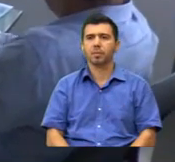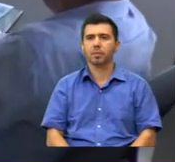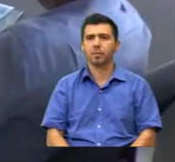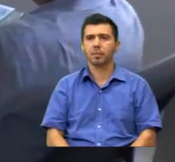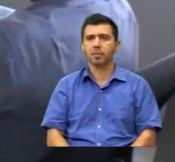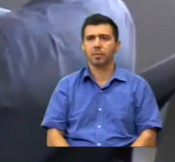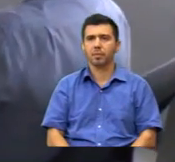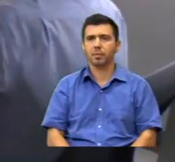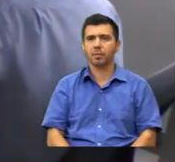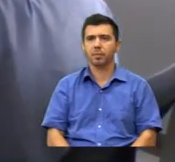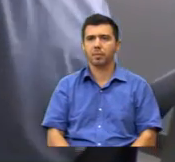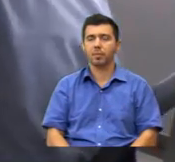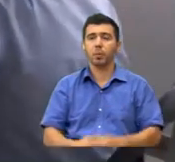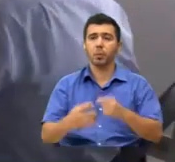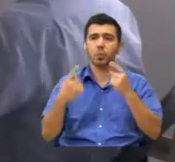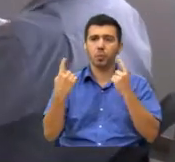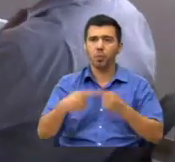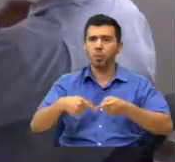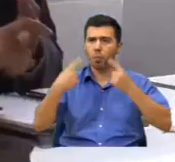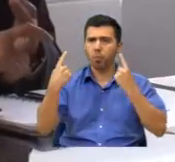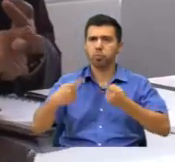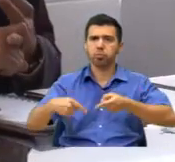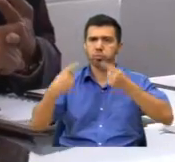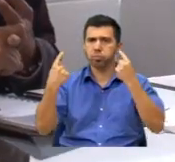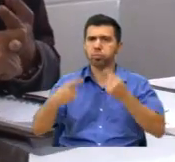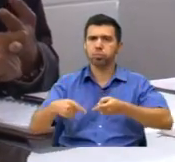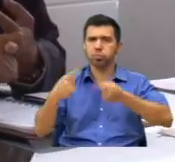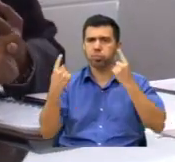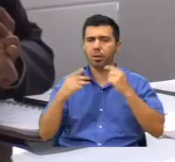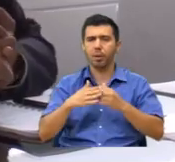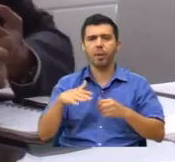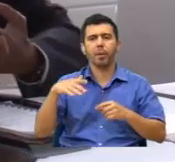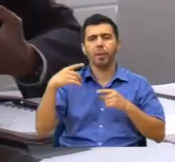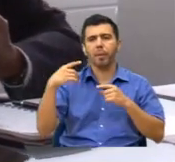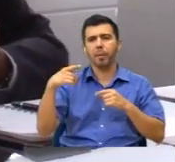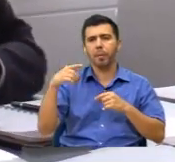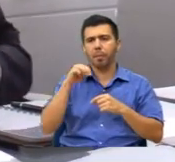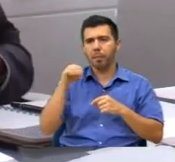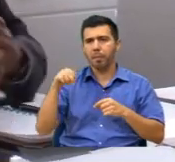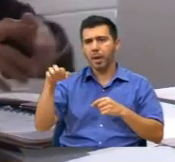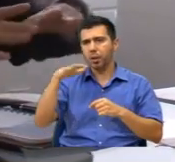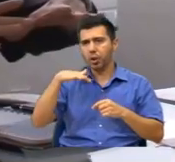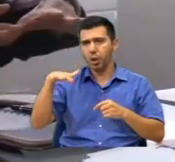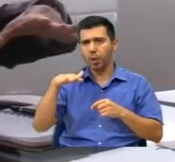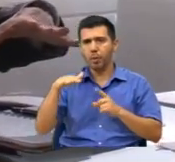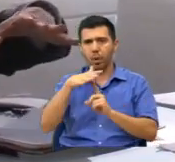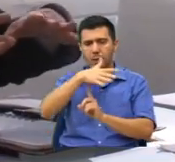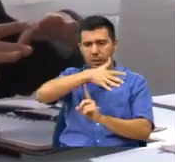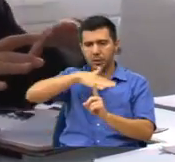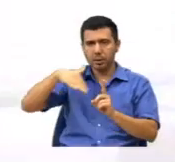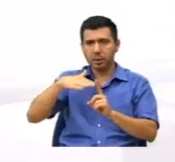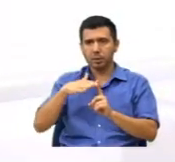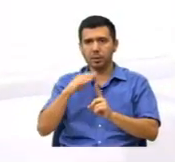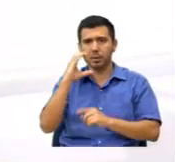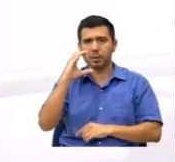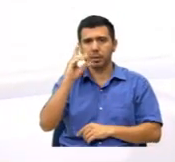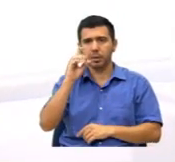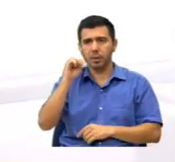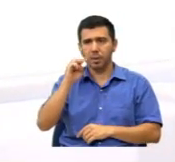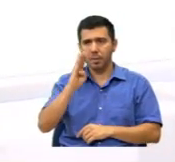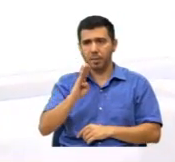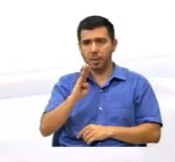Tras varios enfrentamientos entre las pasadas direcciones del área metropolitana y la CDMV, hoy los directivos de las dos instituciones anunciaron